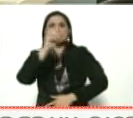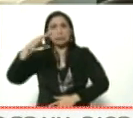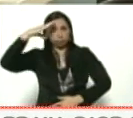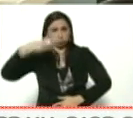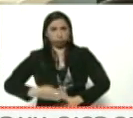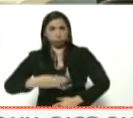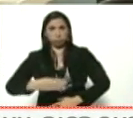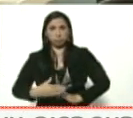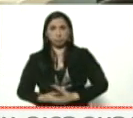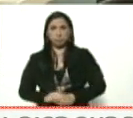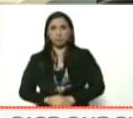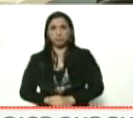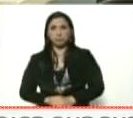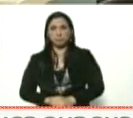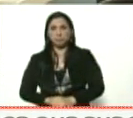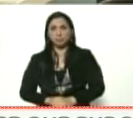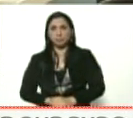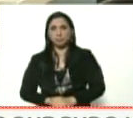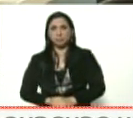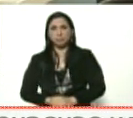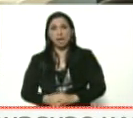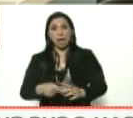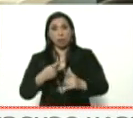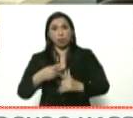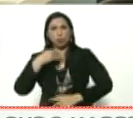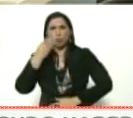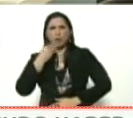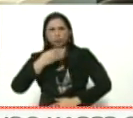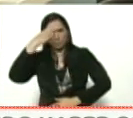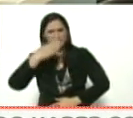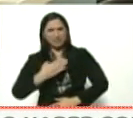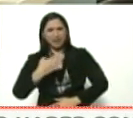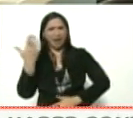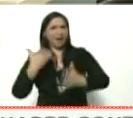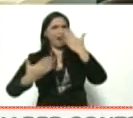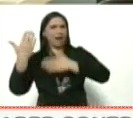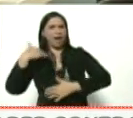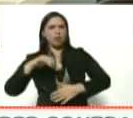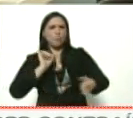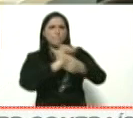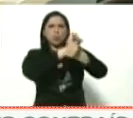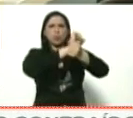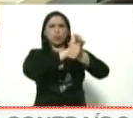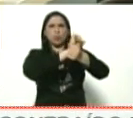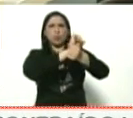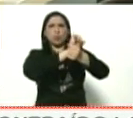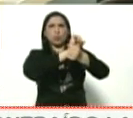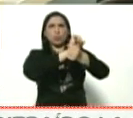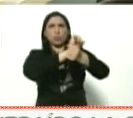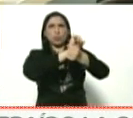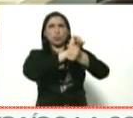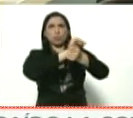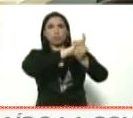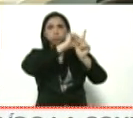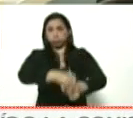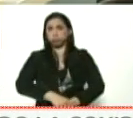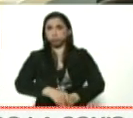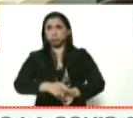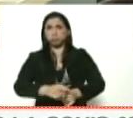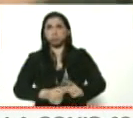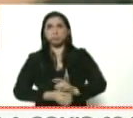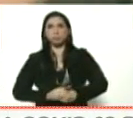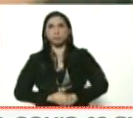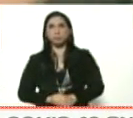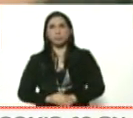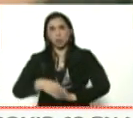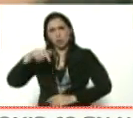almirantes. Y la juventud militar de entonces los detuvo, los derrotó.